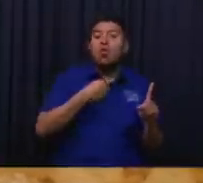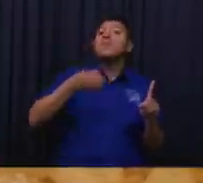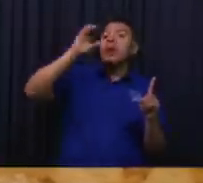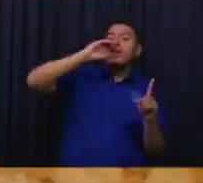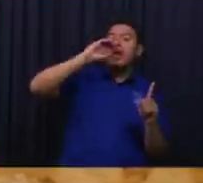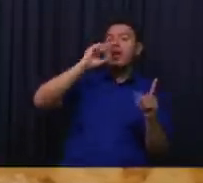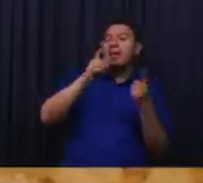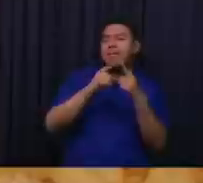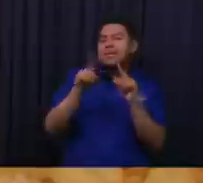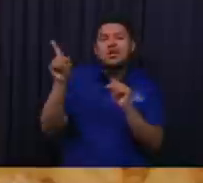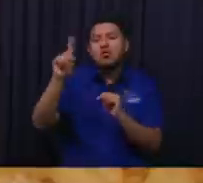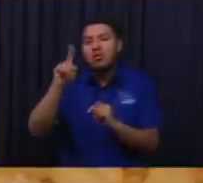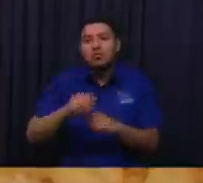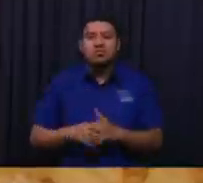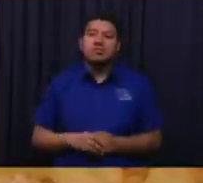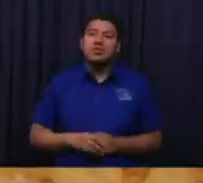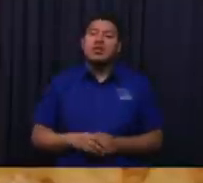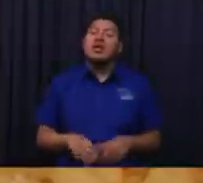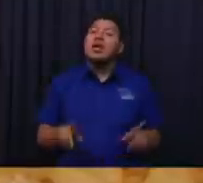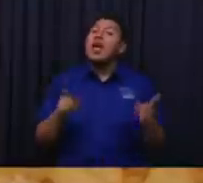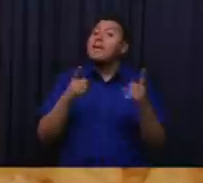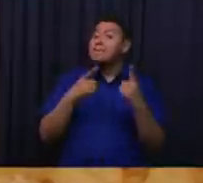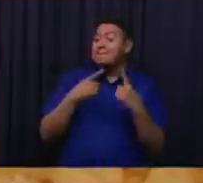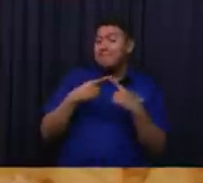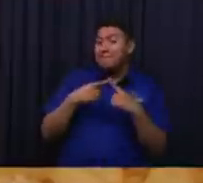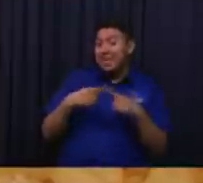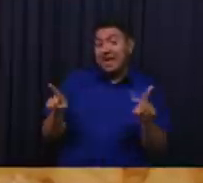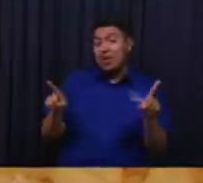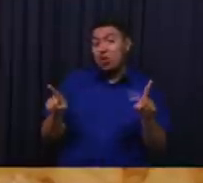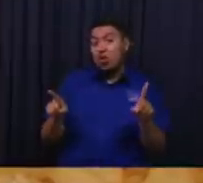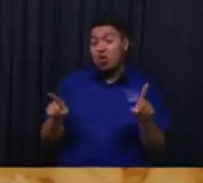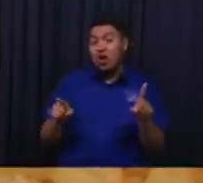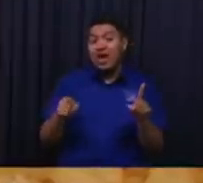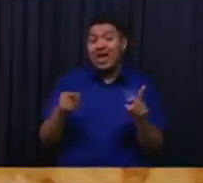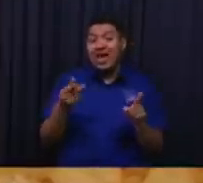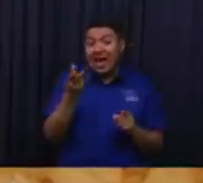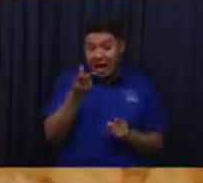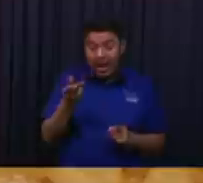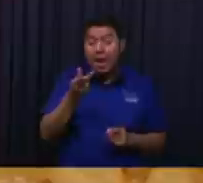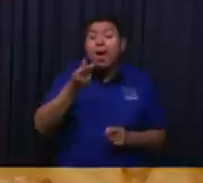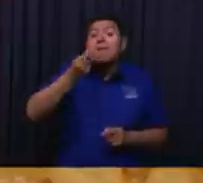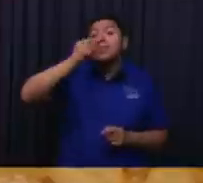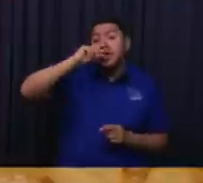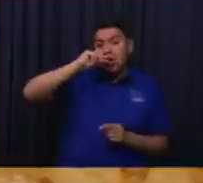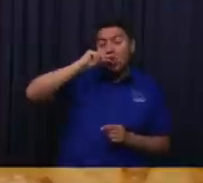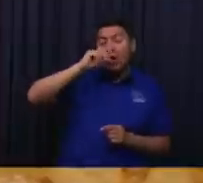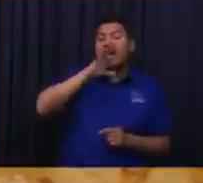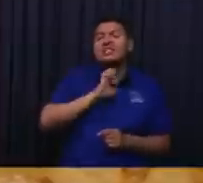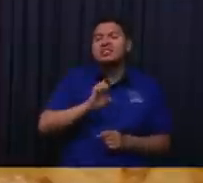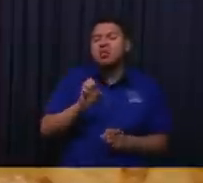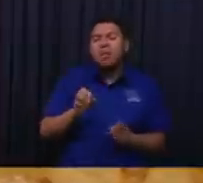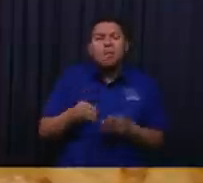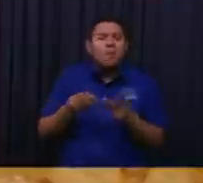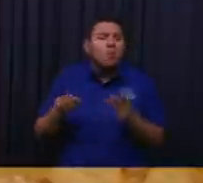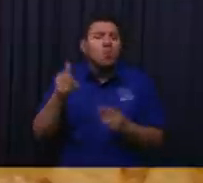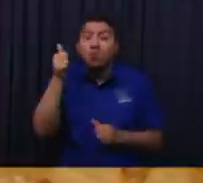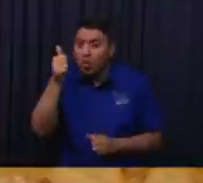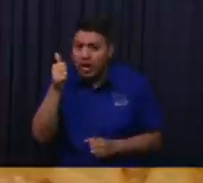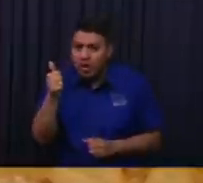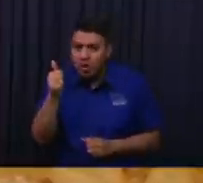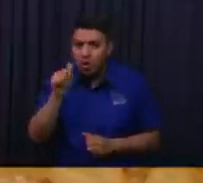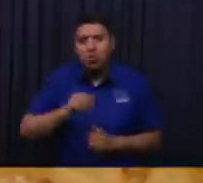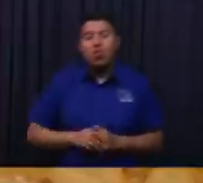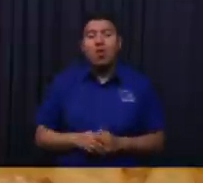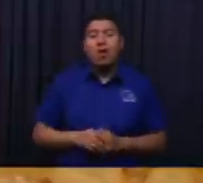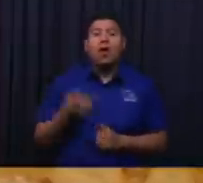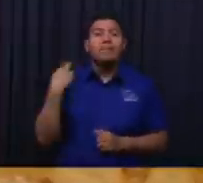Pero sí es bien aleccionador saber todo lo que se dice del vino, ¿verdad? Él me decía cómo debía de